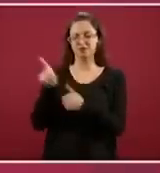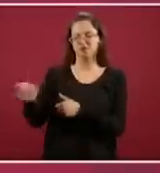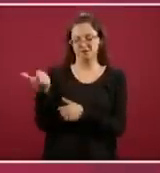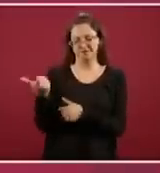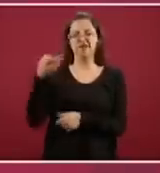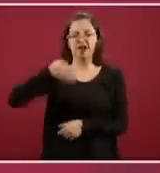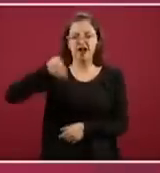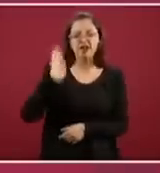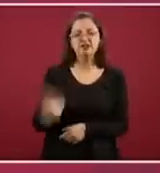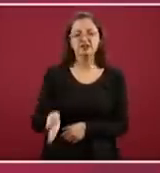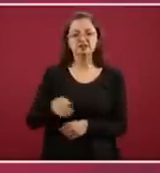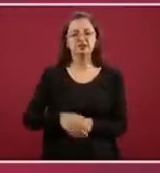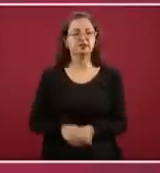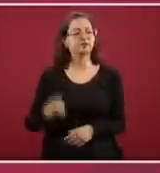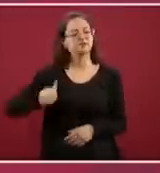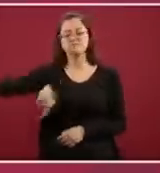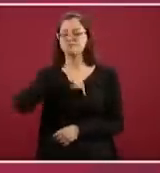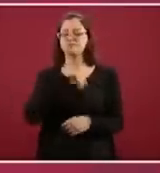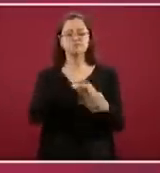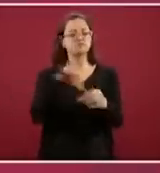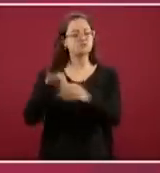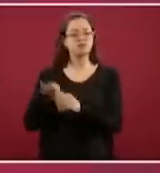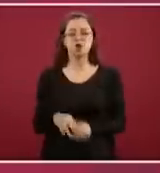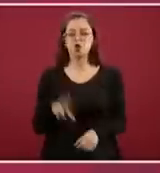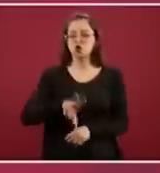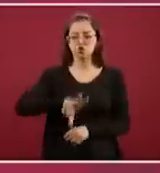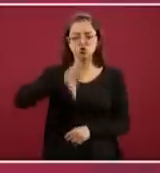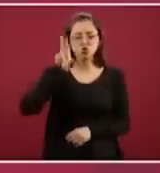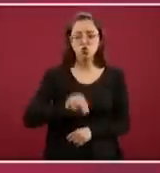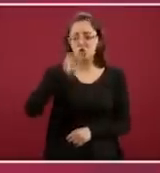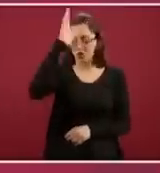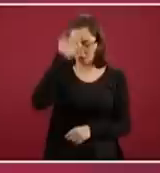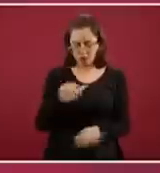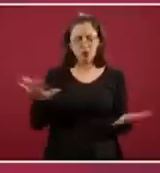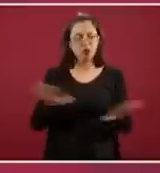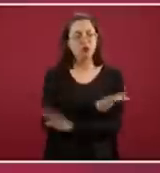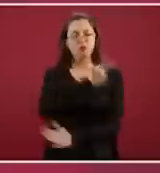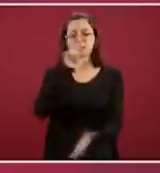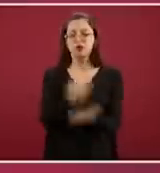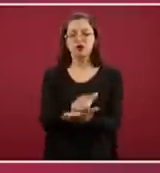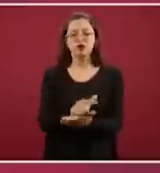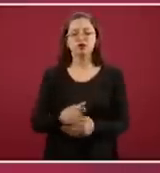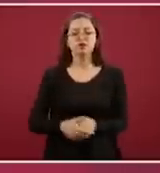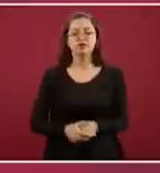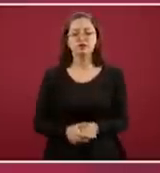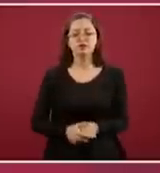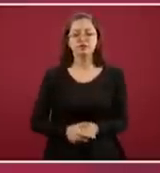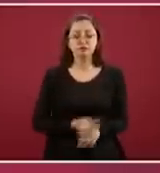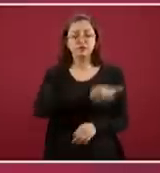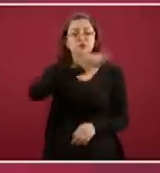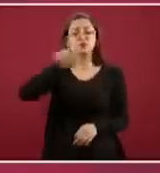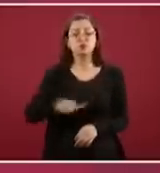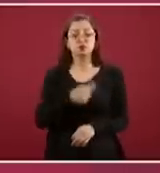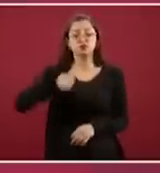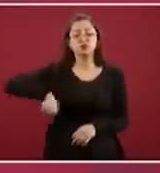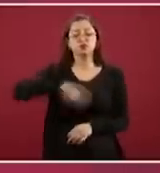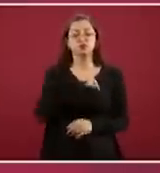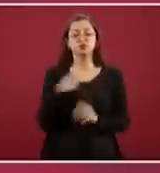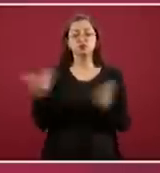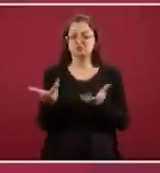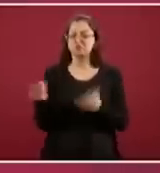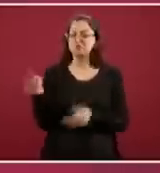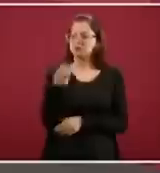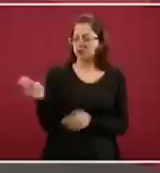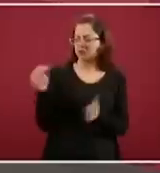Votamos en contra de esa reforma. ¿Y qué hicimos? Nos correspondían